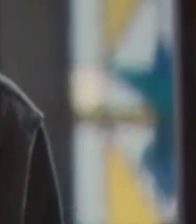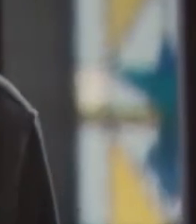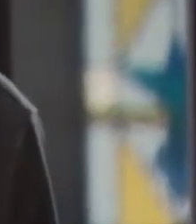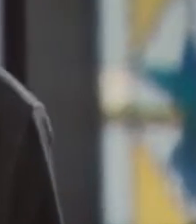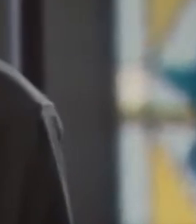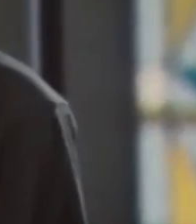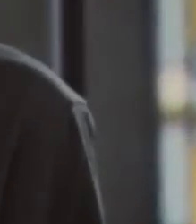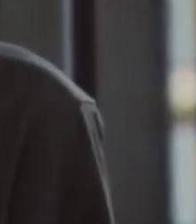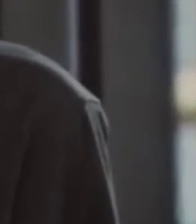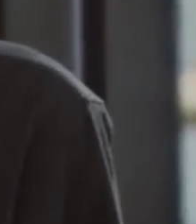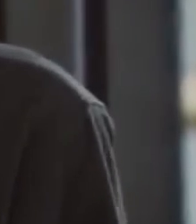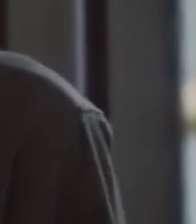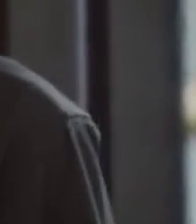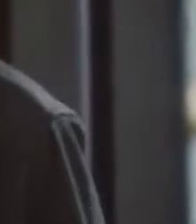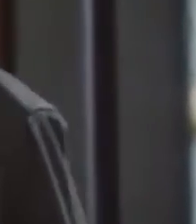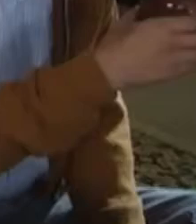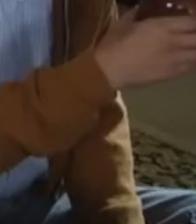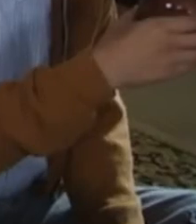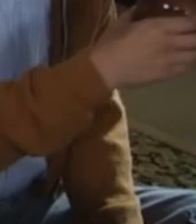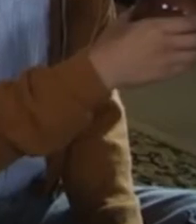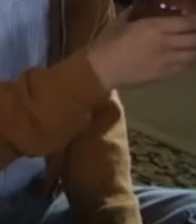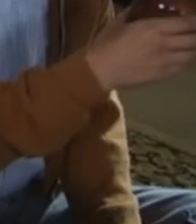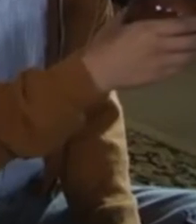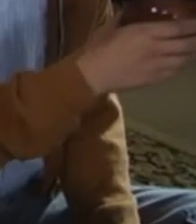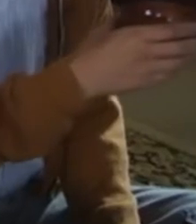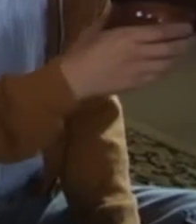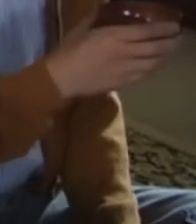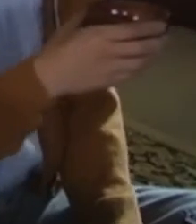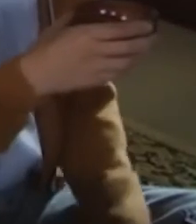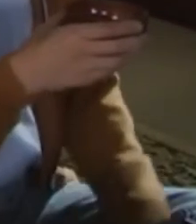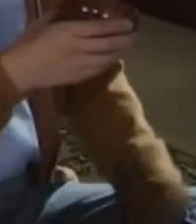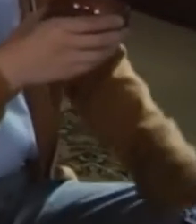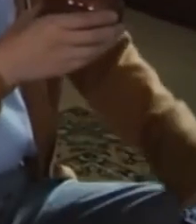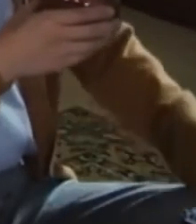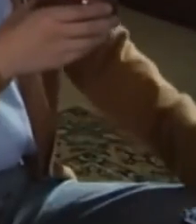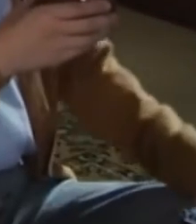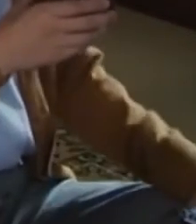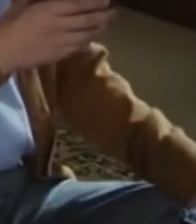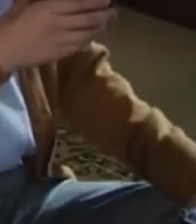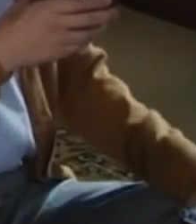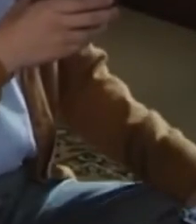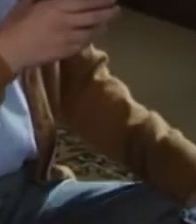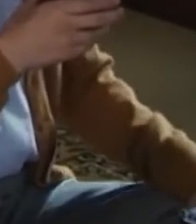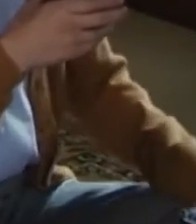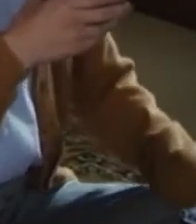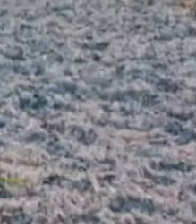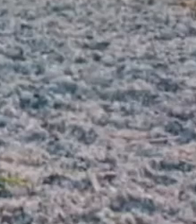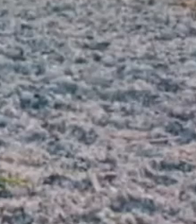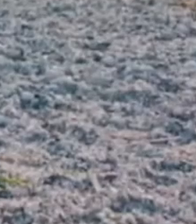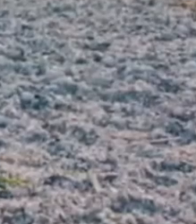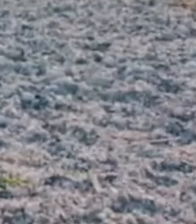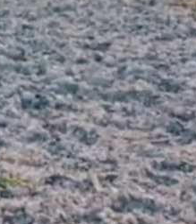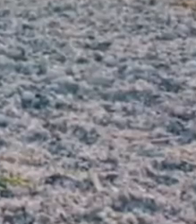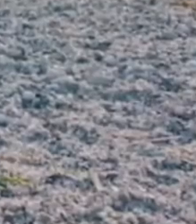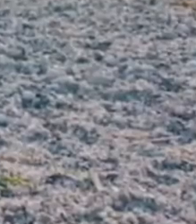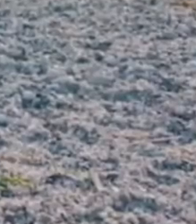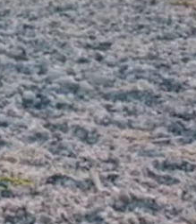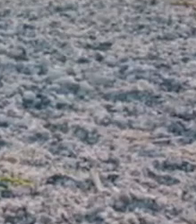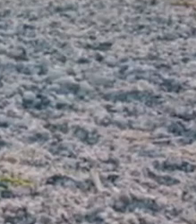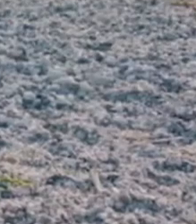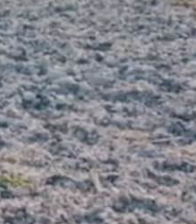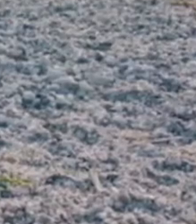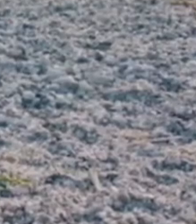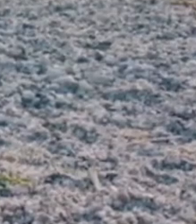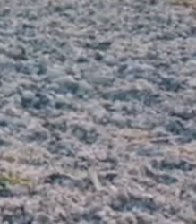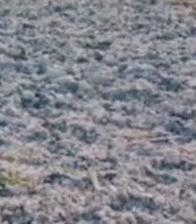¡Qué rica está, tío Manpei! ¿De verdad? Hasta ahora es la más rica de todas. Hasta yo la puedo beber. Mampufi,